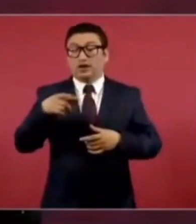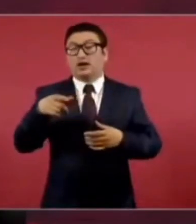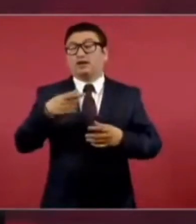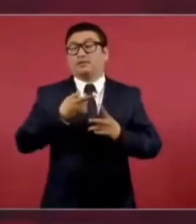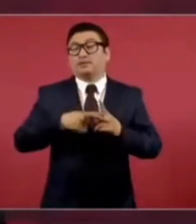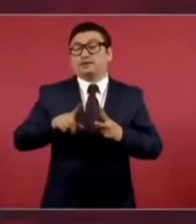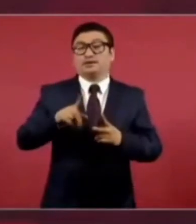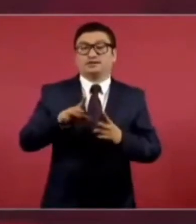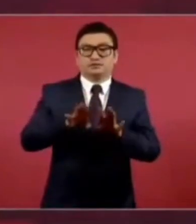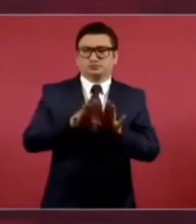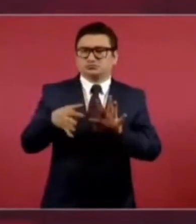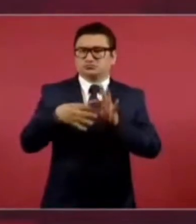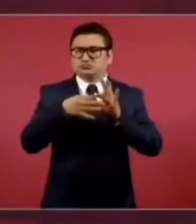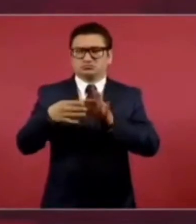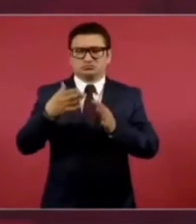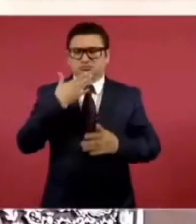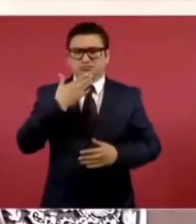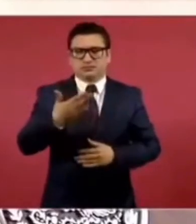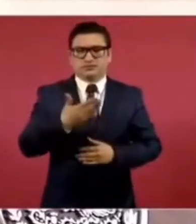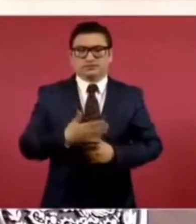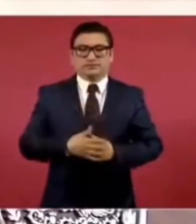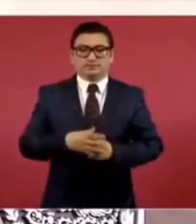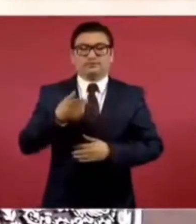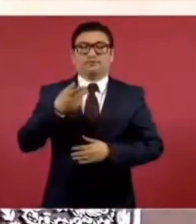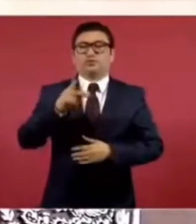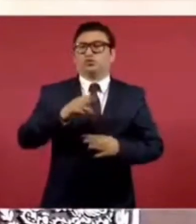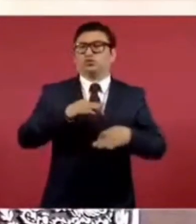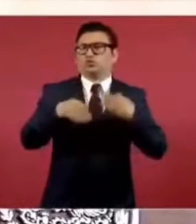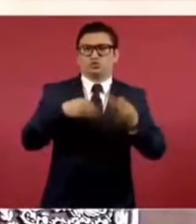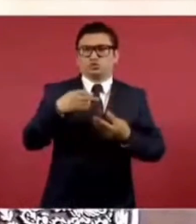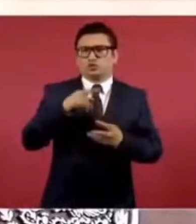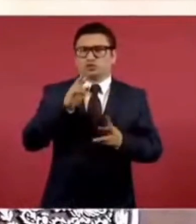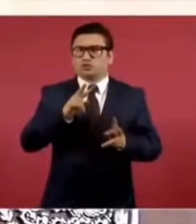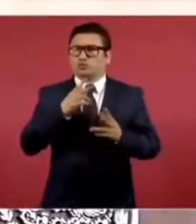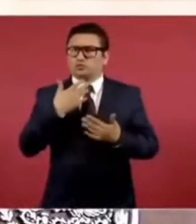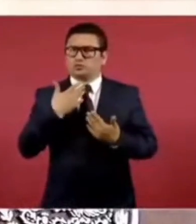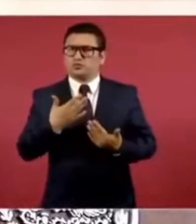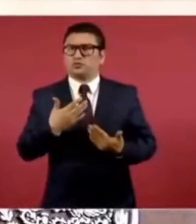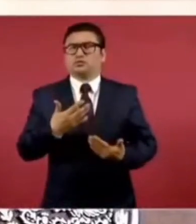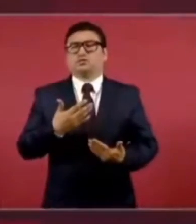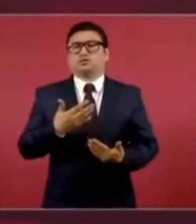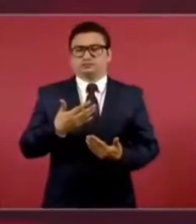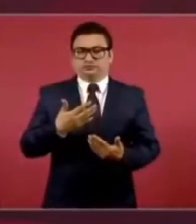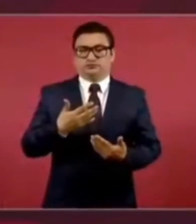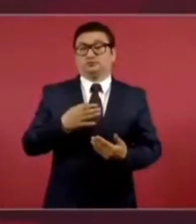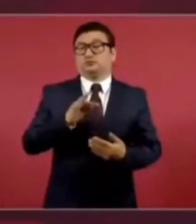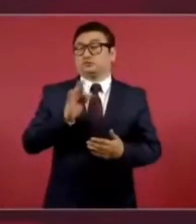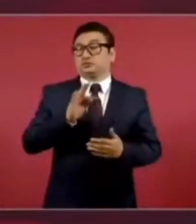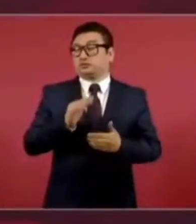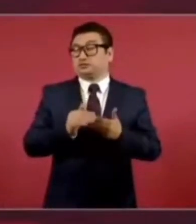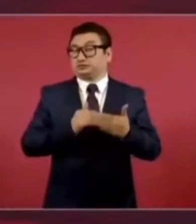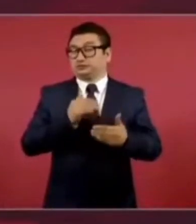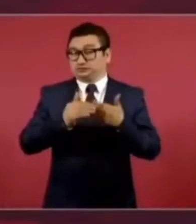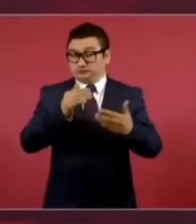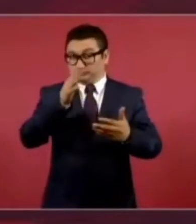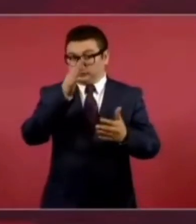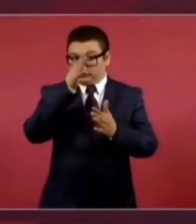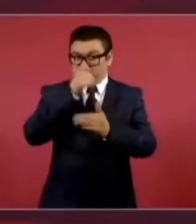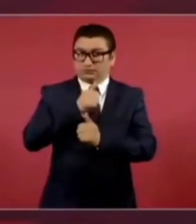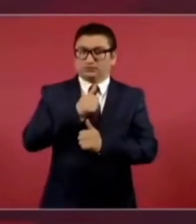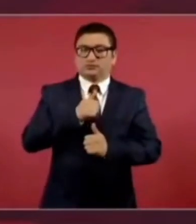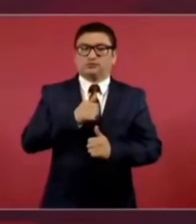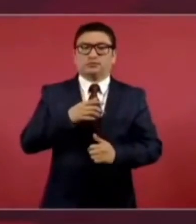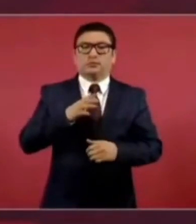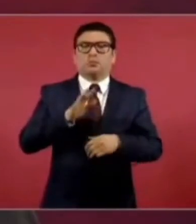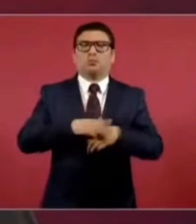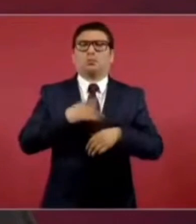llevaban muy buena relación y todo parecía que se iba a lograr el acuerdo,